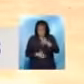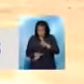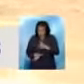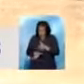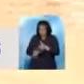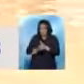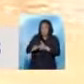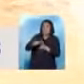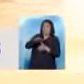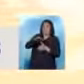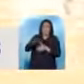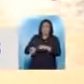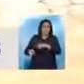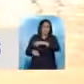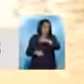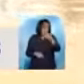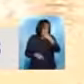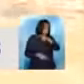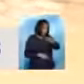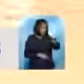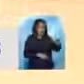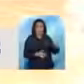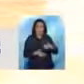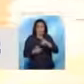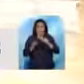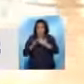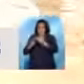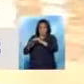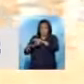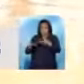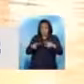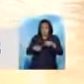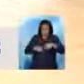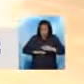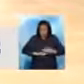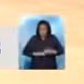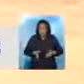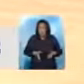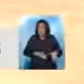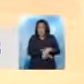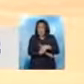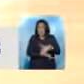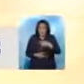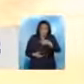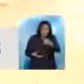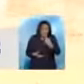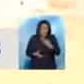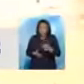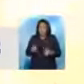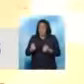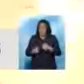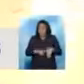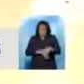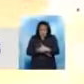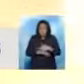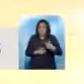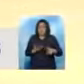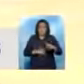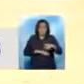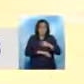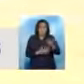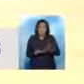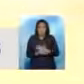el lugar, al igual que casi todo lo que estás viendo, Lourdes. Esto solía ser pistas, acá solían pasar vehículos, acá solía caminar gente, y en estos momentos